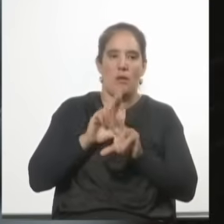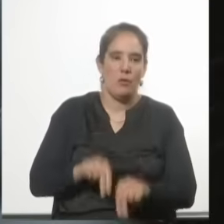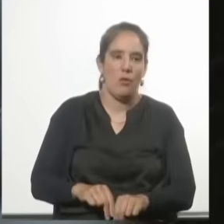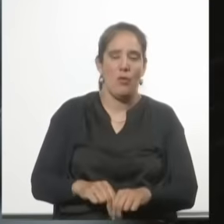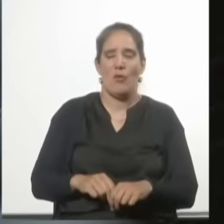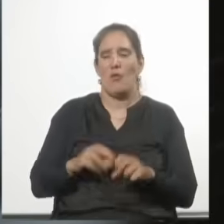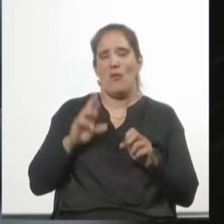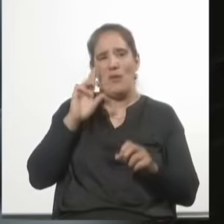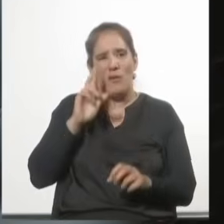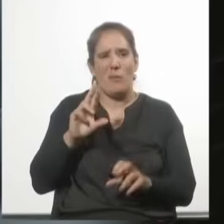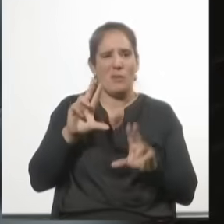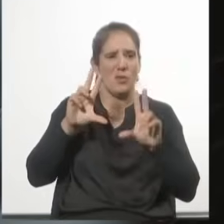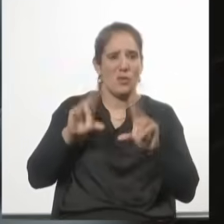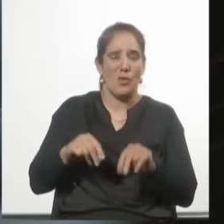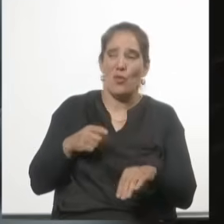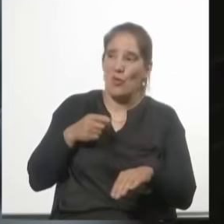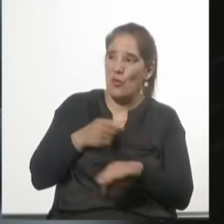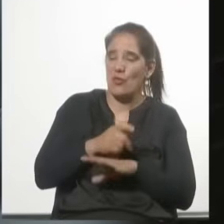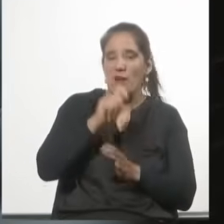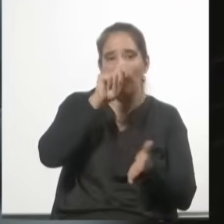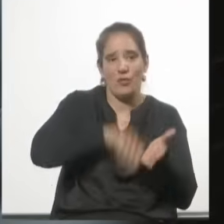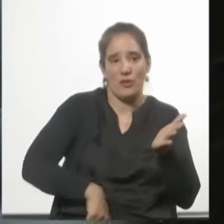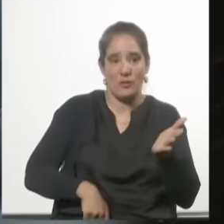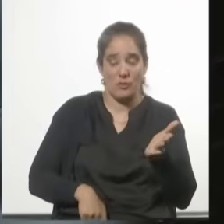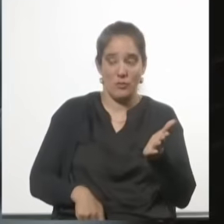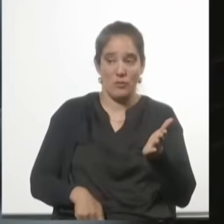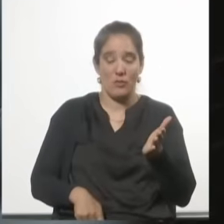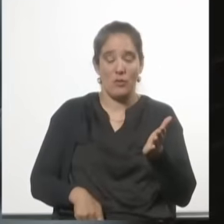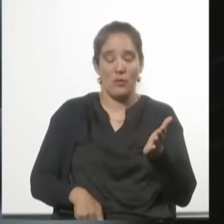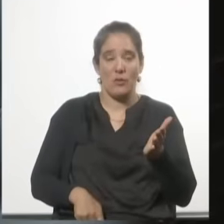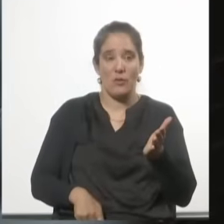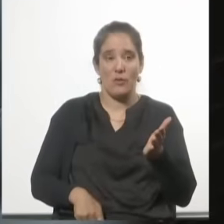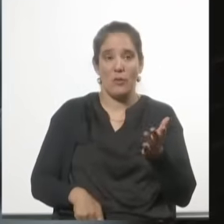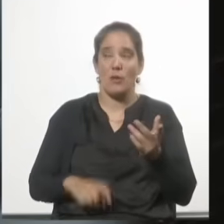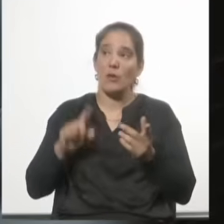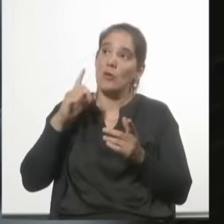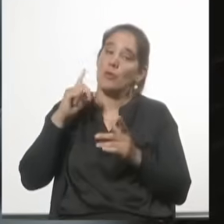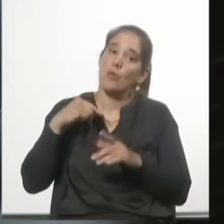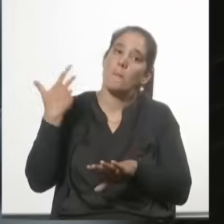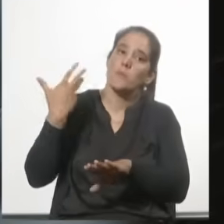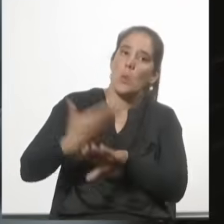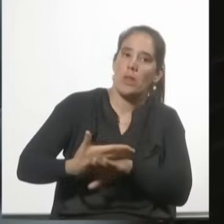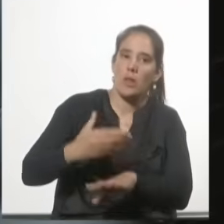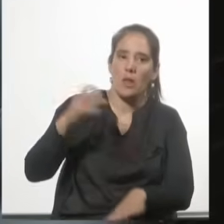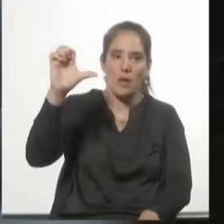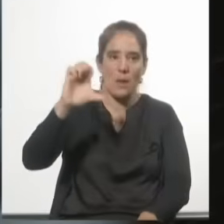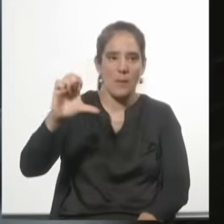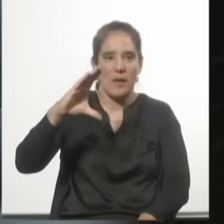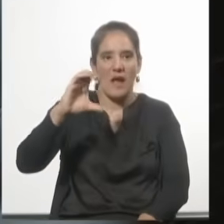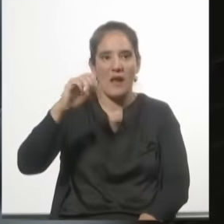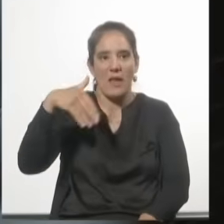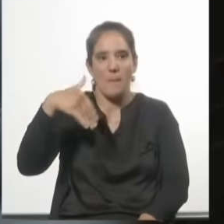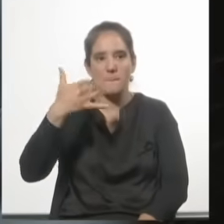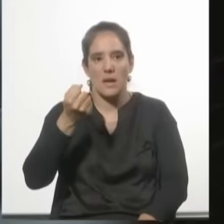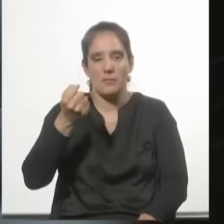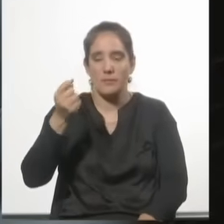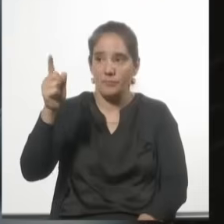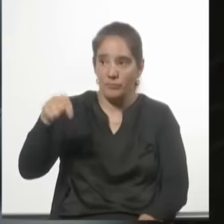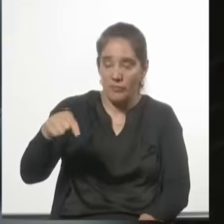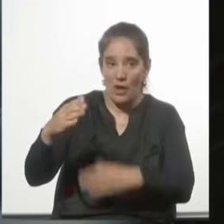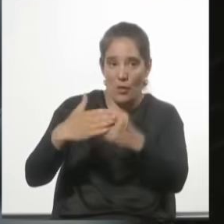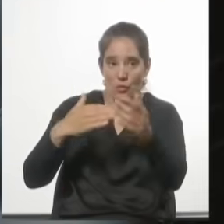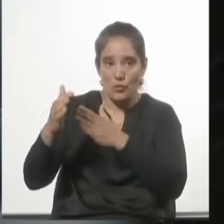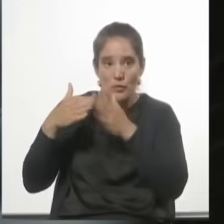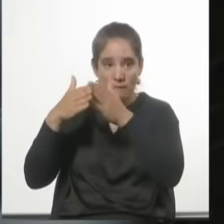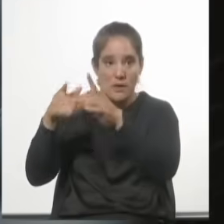garantía esencial para el contrato, todo a propuesta de la empresa, Cardama, y con la participación por acción